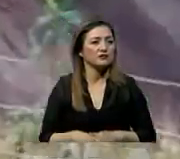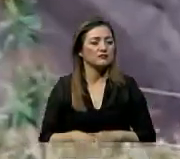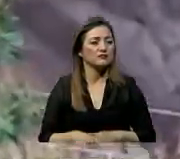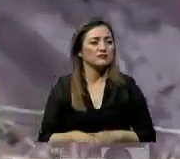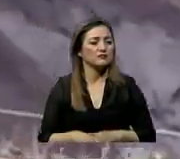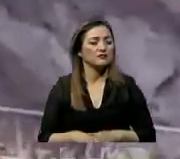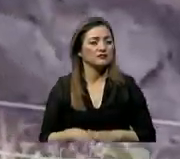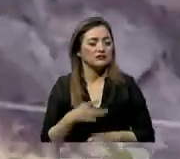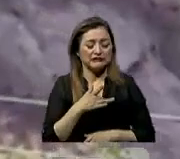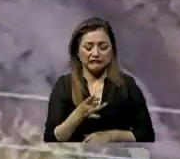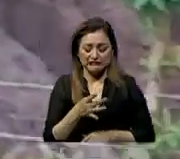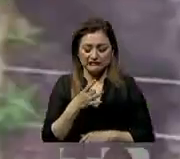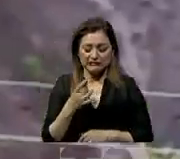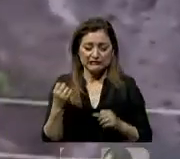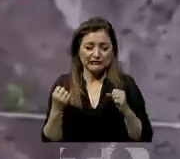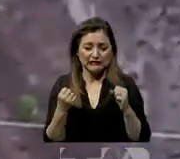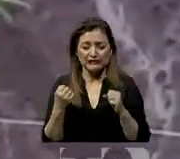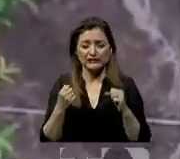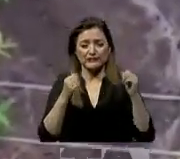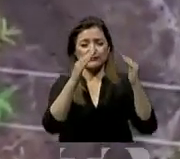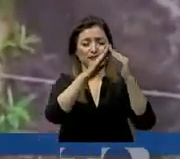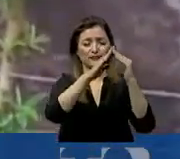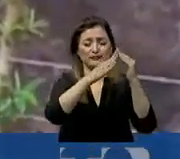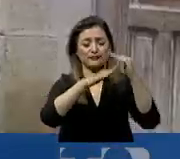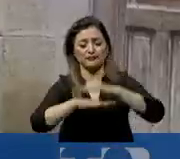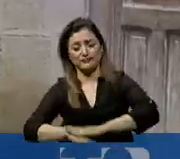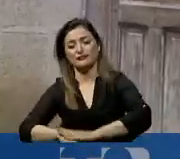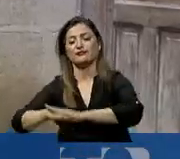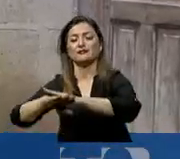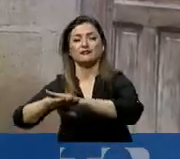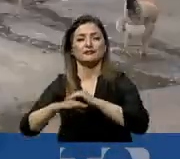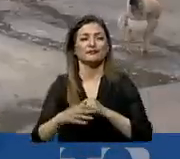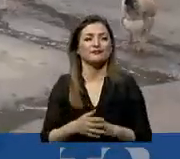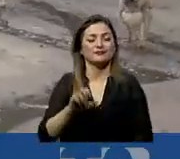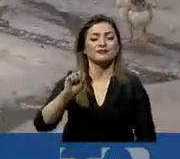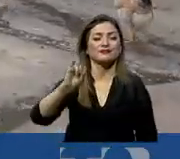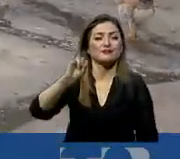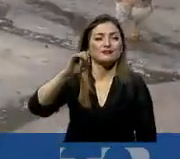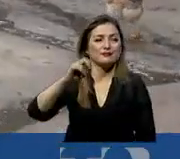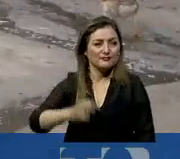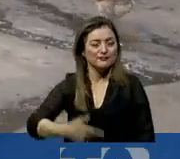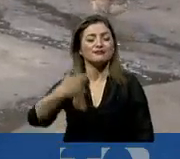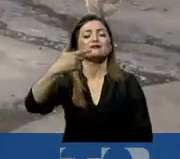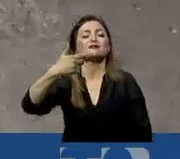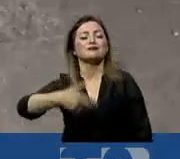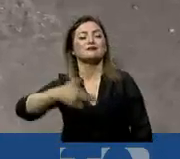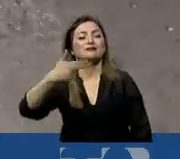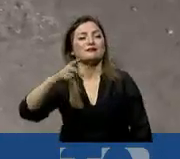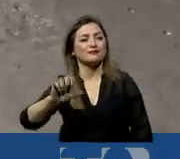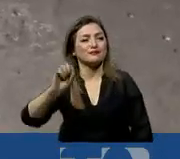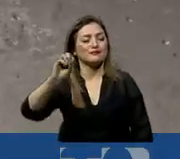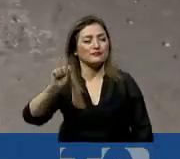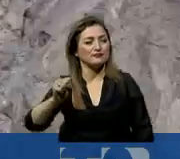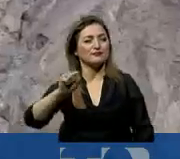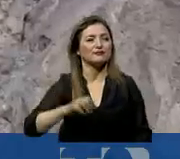En medio del dolor, se derrumbó la segunda casa en la parroquia de Insilibí en el cantón Sichos. La realidad que viven los comuneros